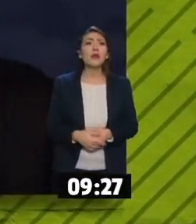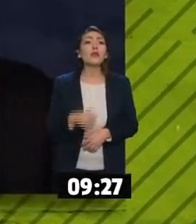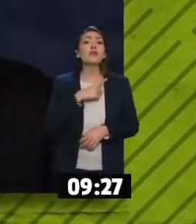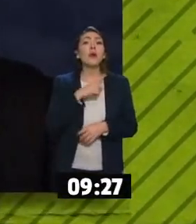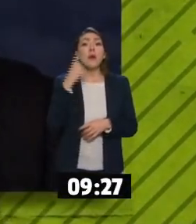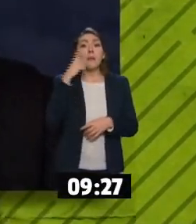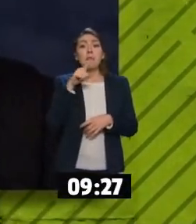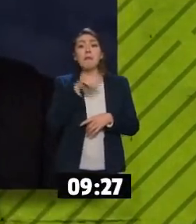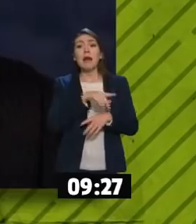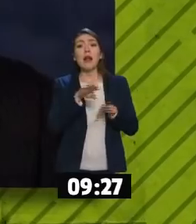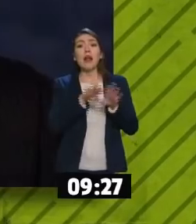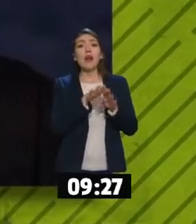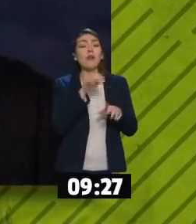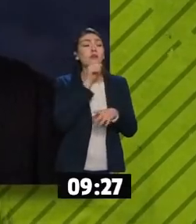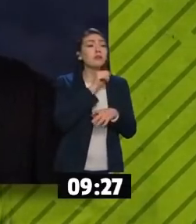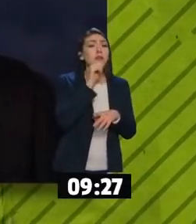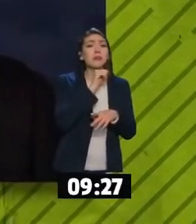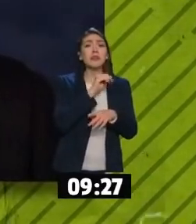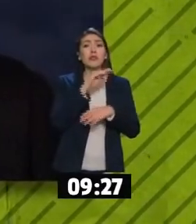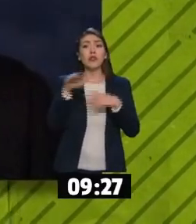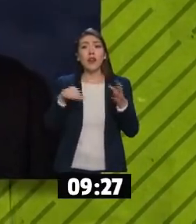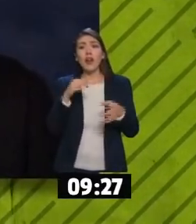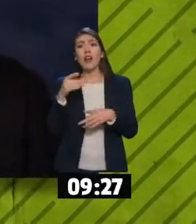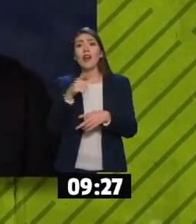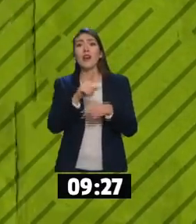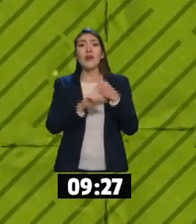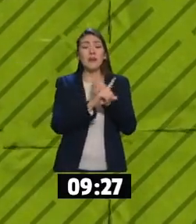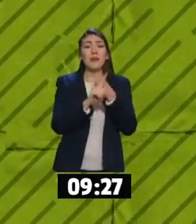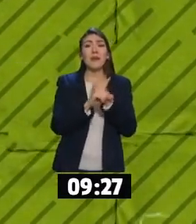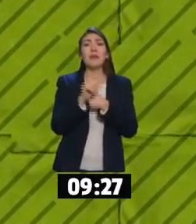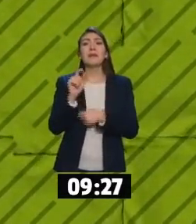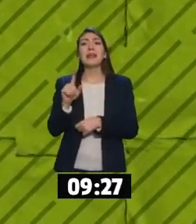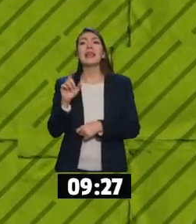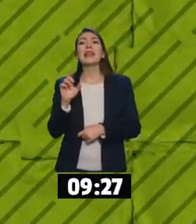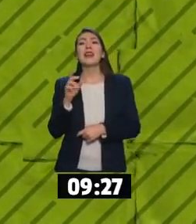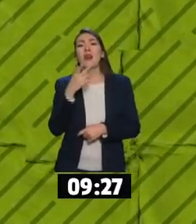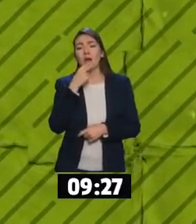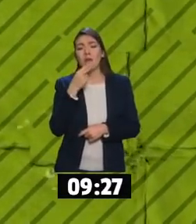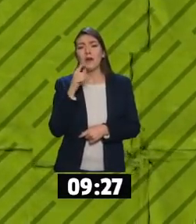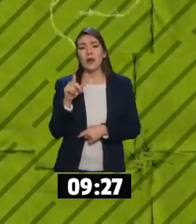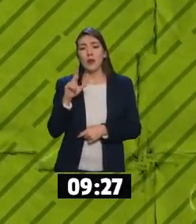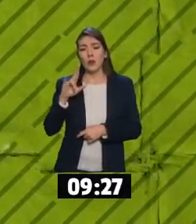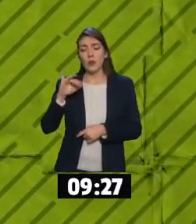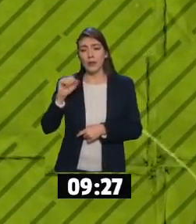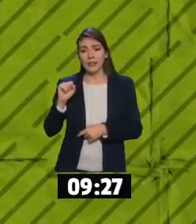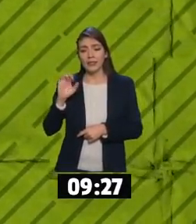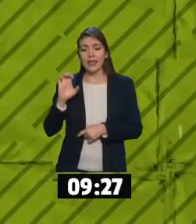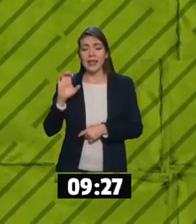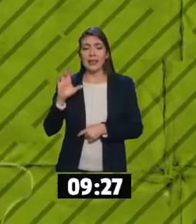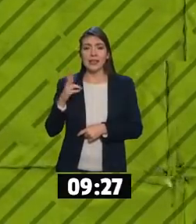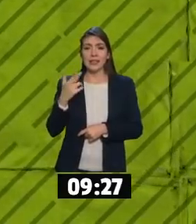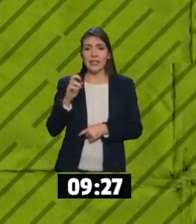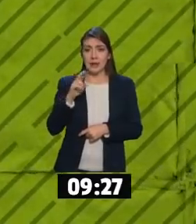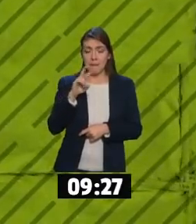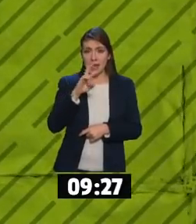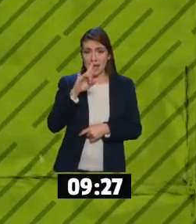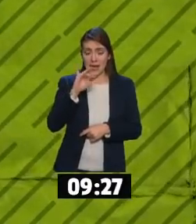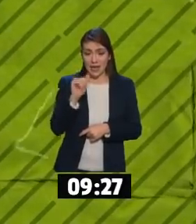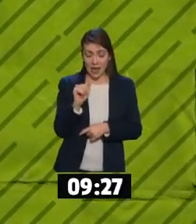sus casos se le vinieron abajo, incluyendo el de Luis Echeverría, a quien se le señaló como